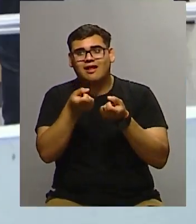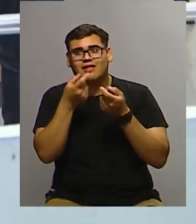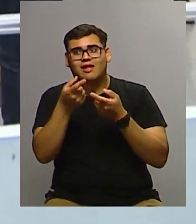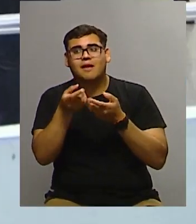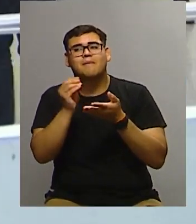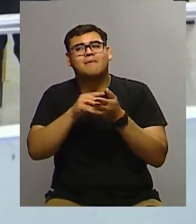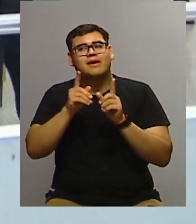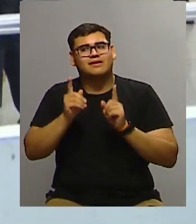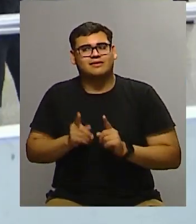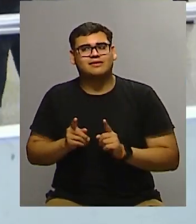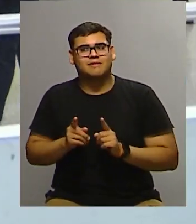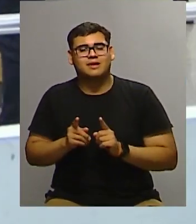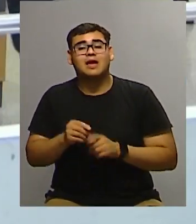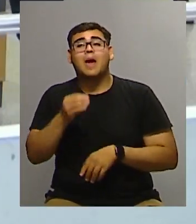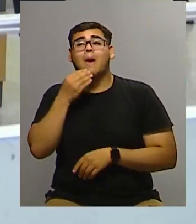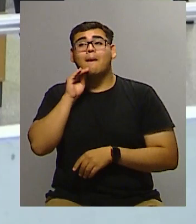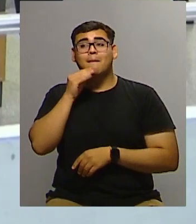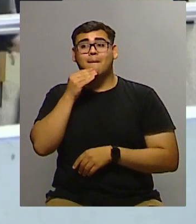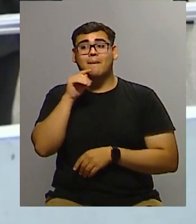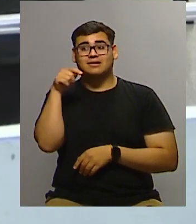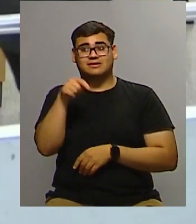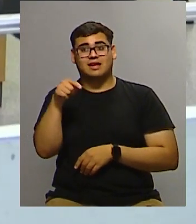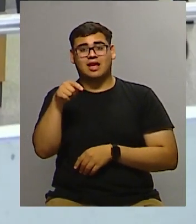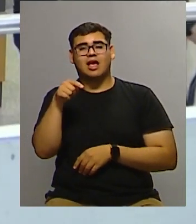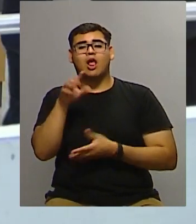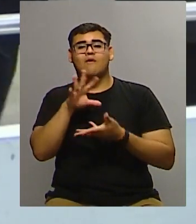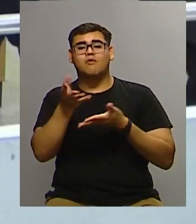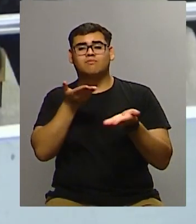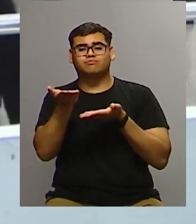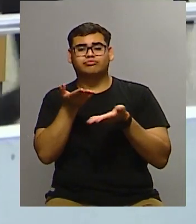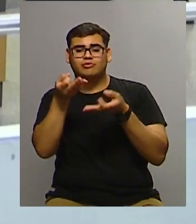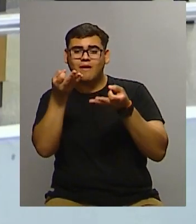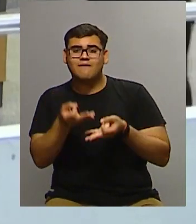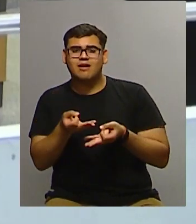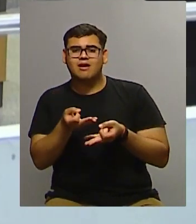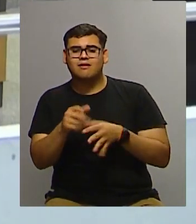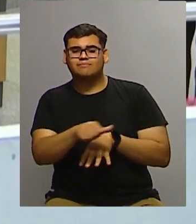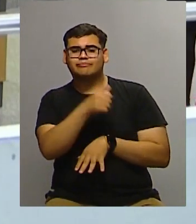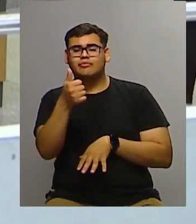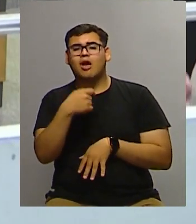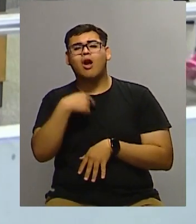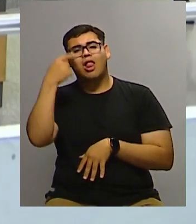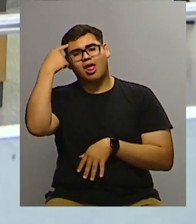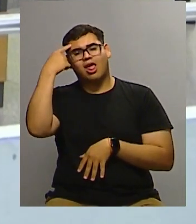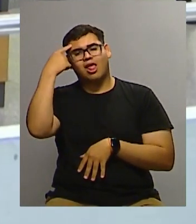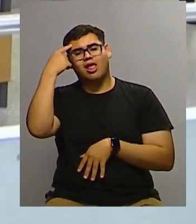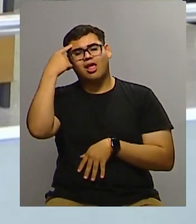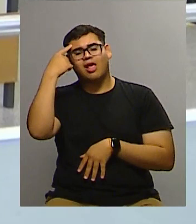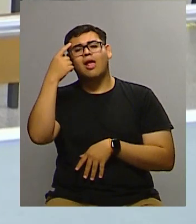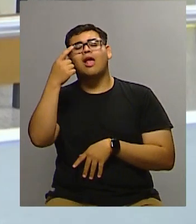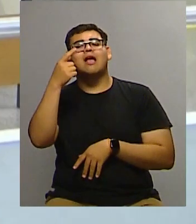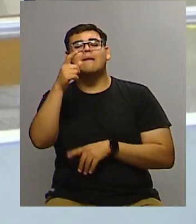que en Massa desde su lugar sea muy buena la gestión y exitosa. ¿Quién va a ser el beneficiario de eso?